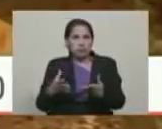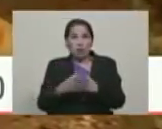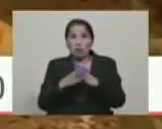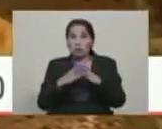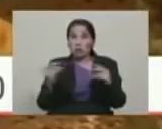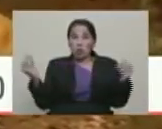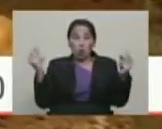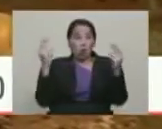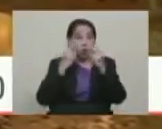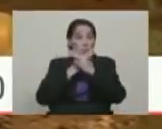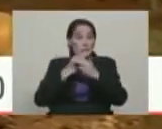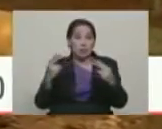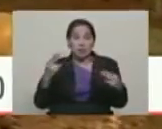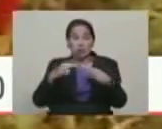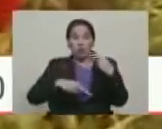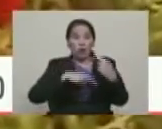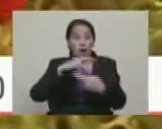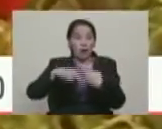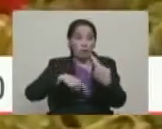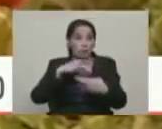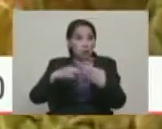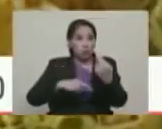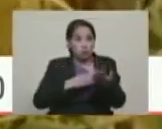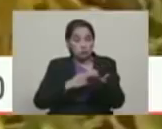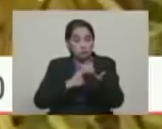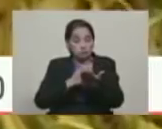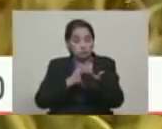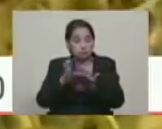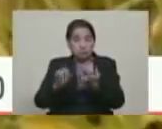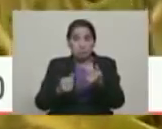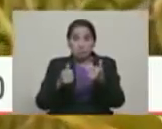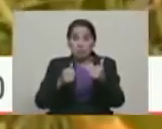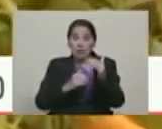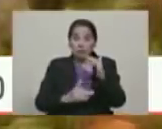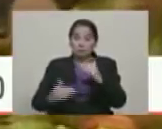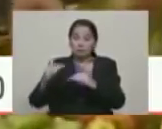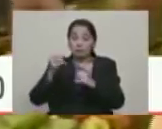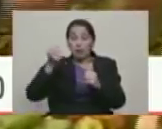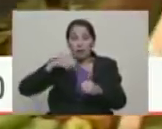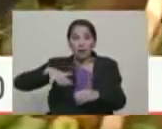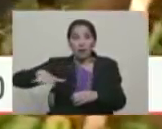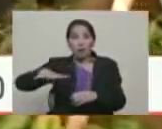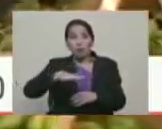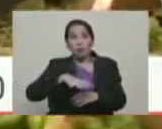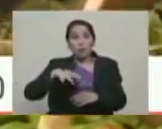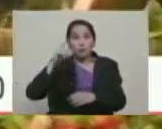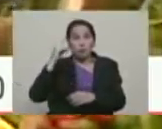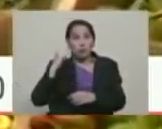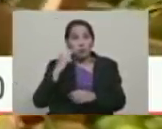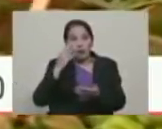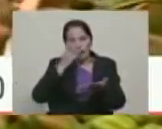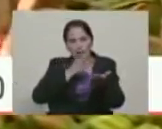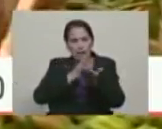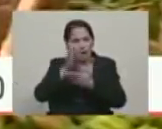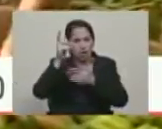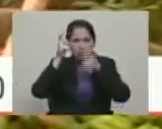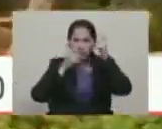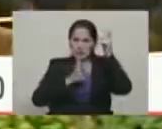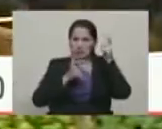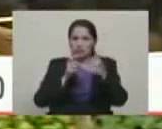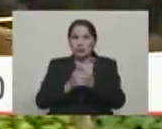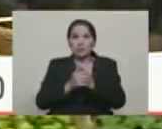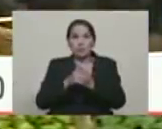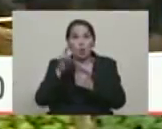comprometida con la revolución, nosotros estamos sacando productos de calidad para el pueblo de Bolívar. Legado de Chávez, comandante, y cumpliendo